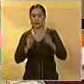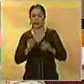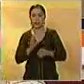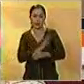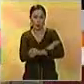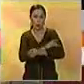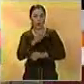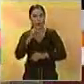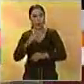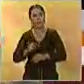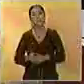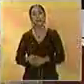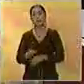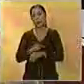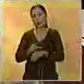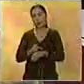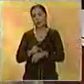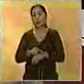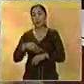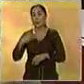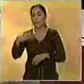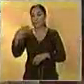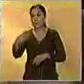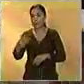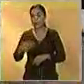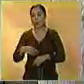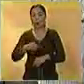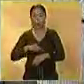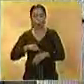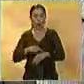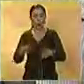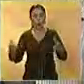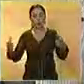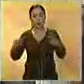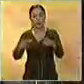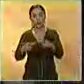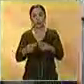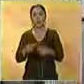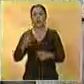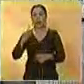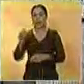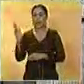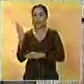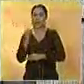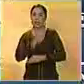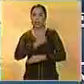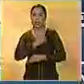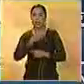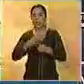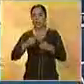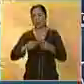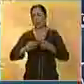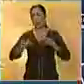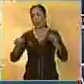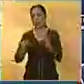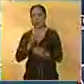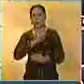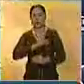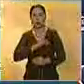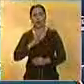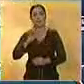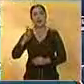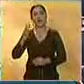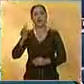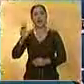oficialismo como de la oposición. También señalaron que próximamente o en las próximas horas se reunirán con miembros de la Iglesia y también con otras organizaciones sociales como